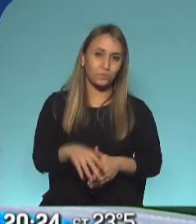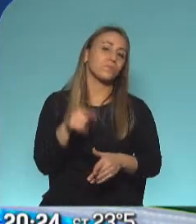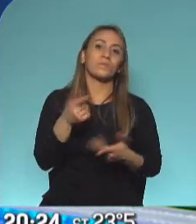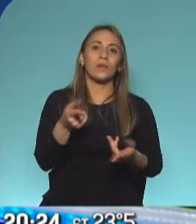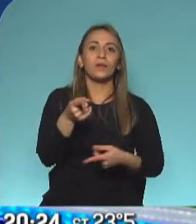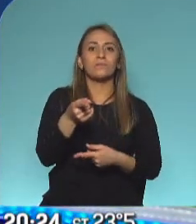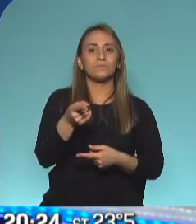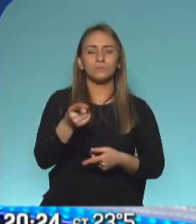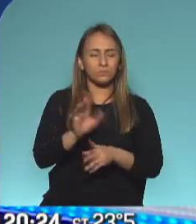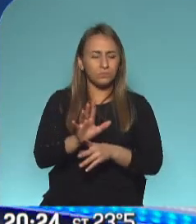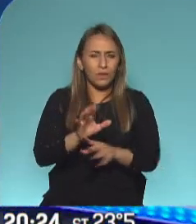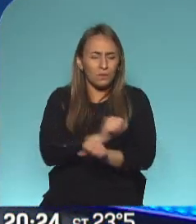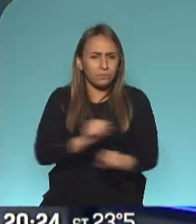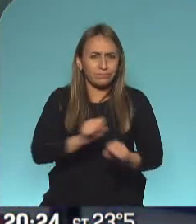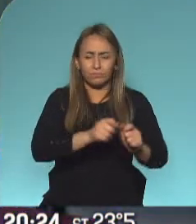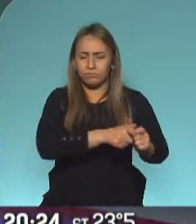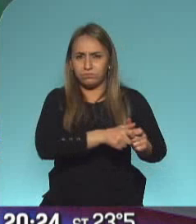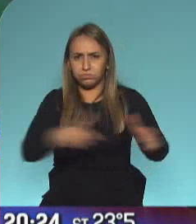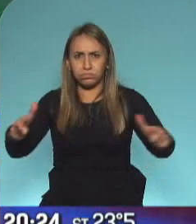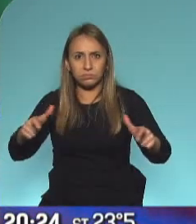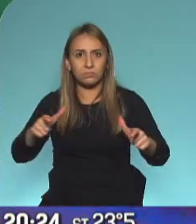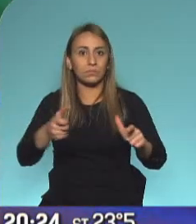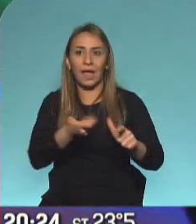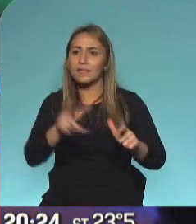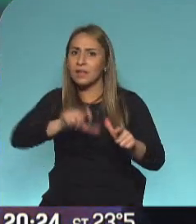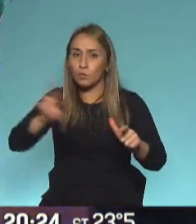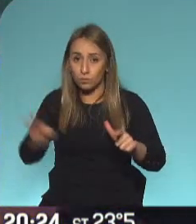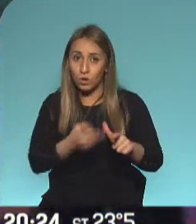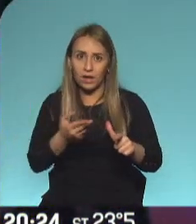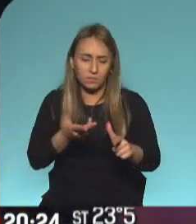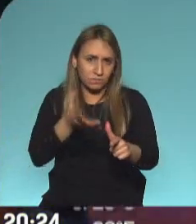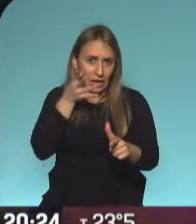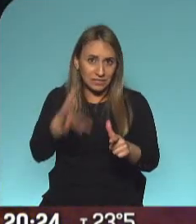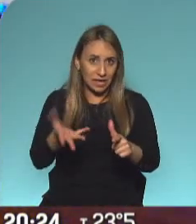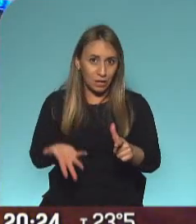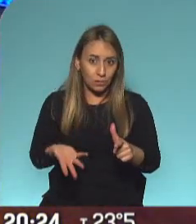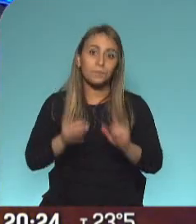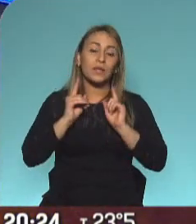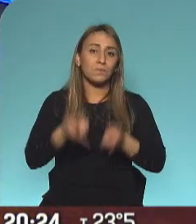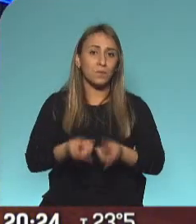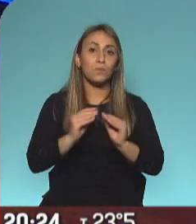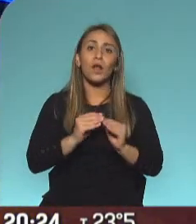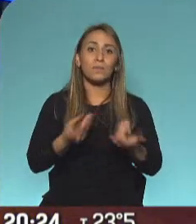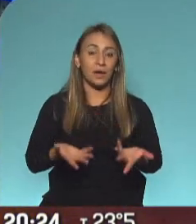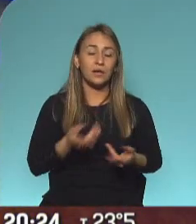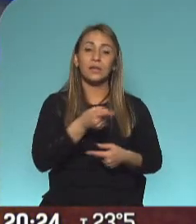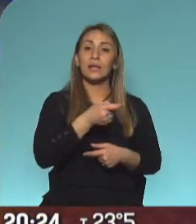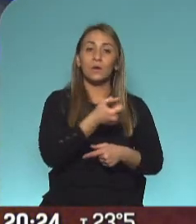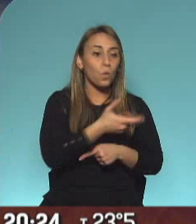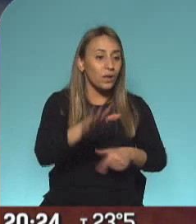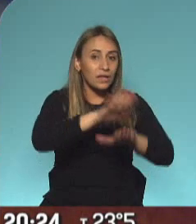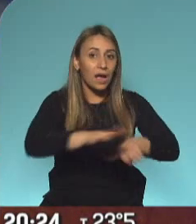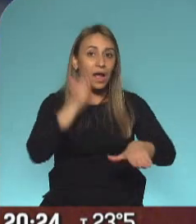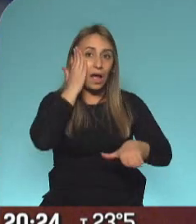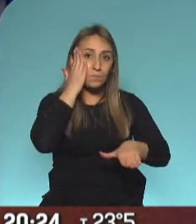Es algo exponencial, sí, la cantidad de fallecidos. Y el problema son también las camas que tenemos. Las camas de terapia intensiva